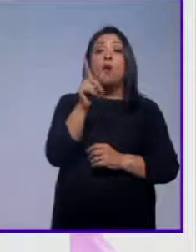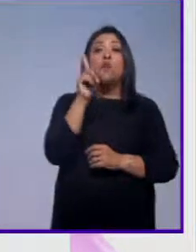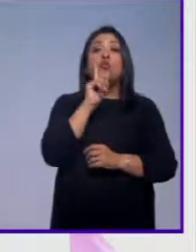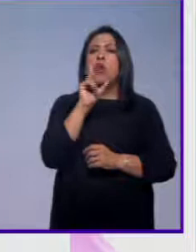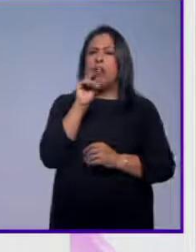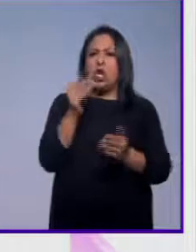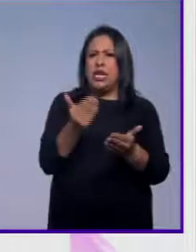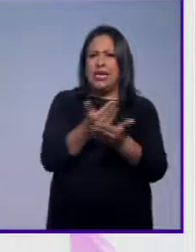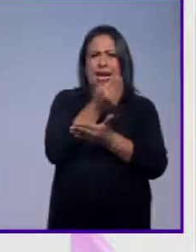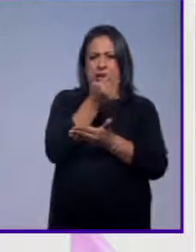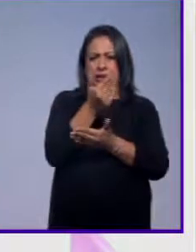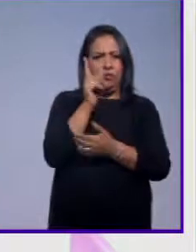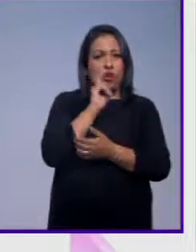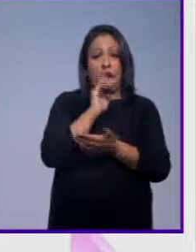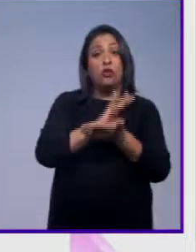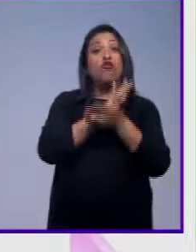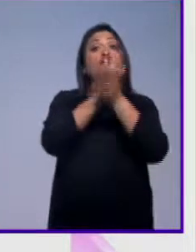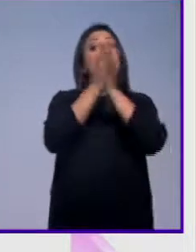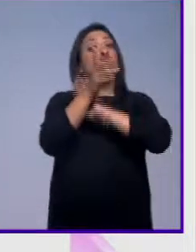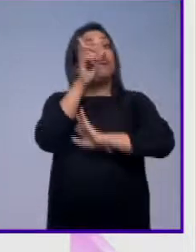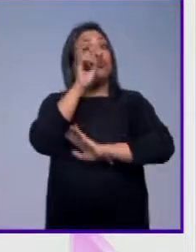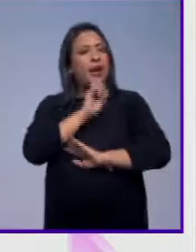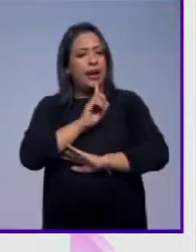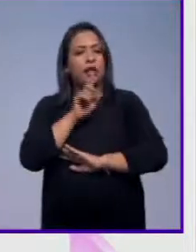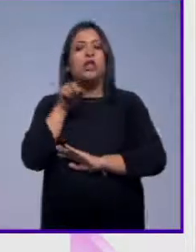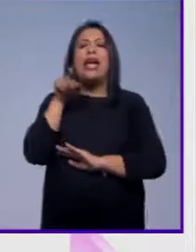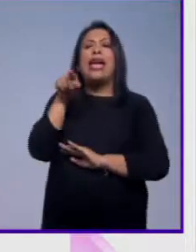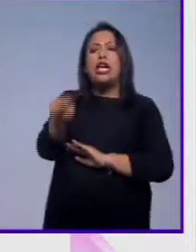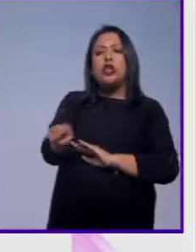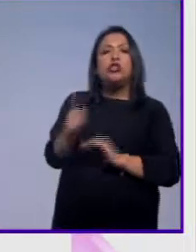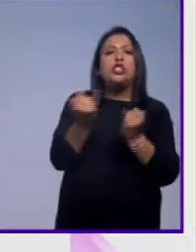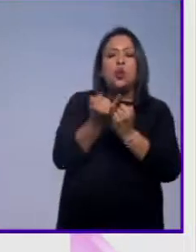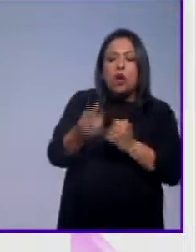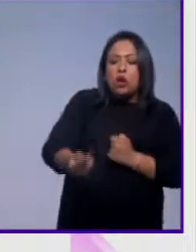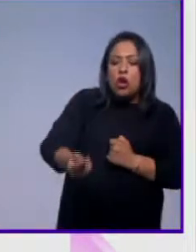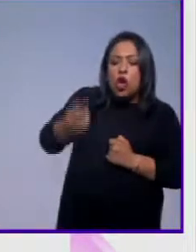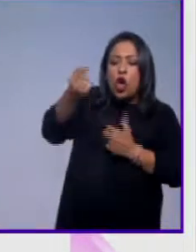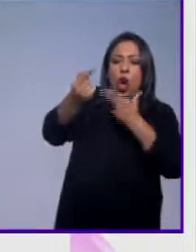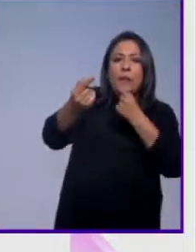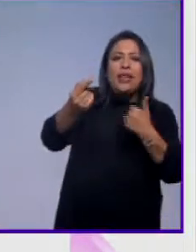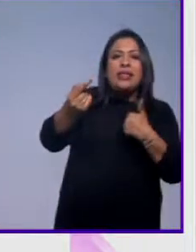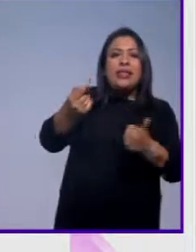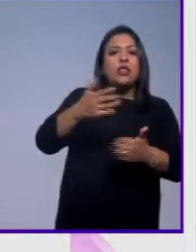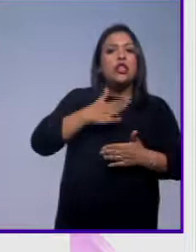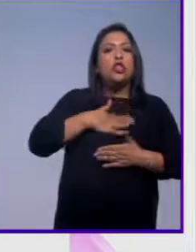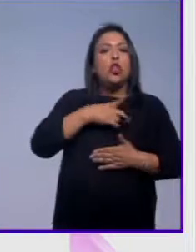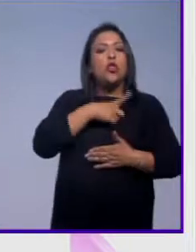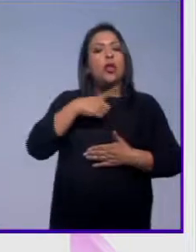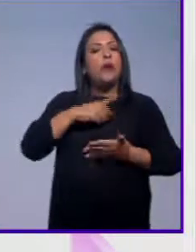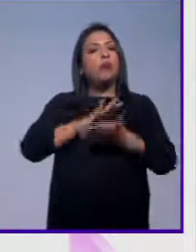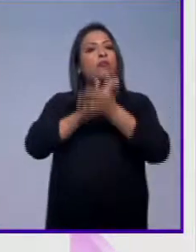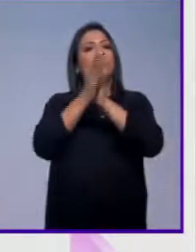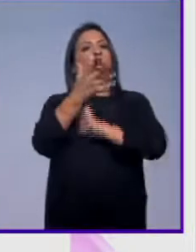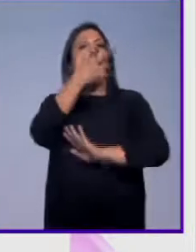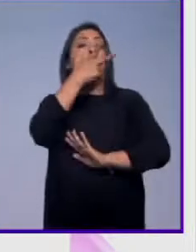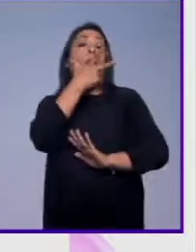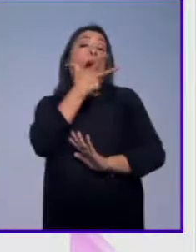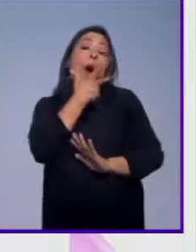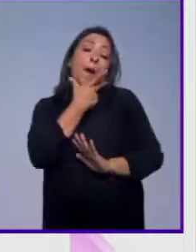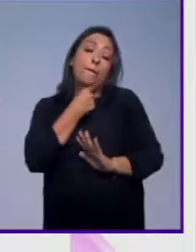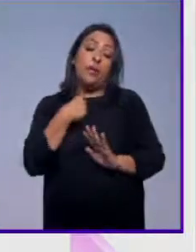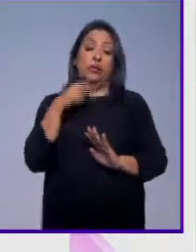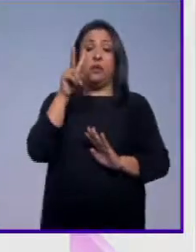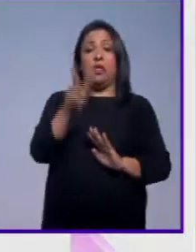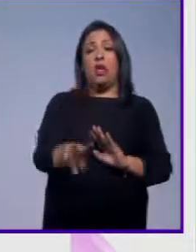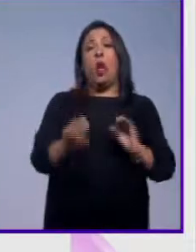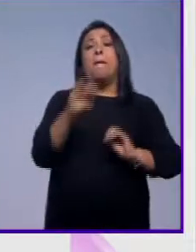no nacen mujeres se convierten en mujeres bueno pues en qué momento de su vida los hombres entendieron que tenían que convertirse en hombres hitos de verdad